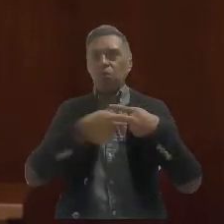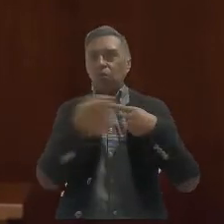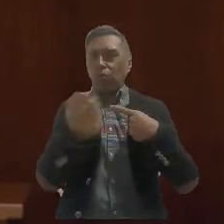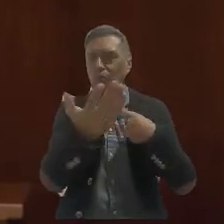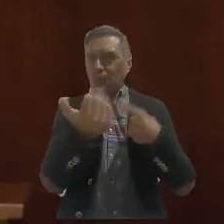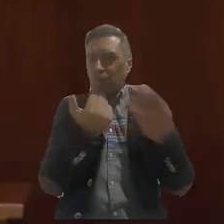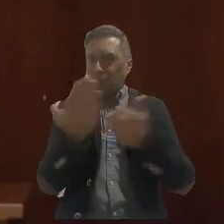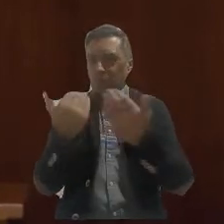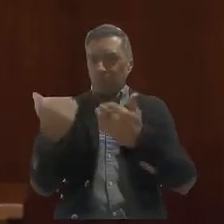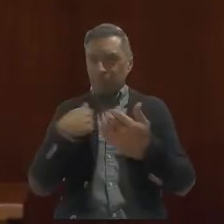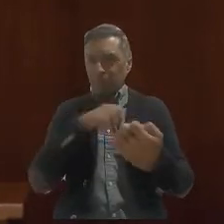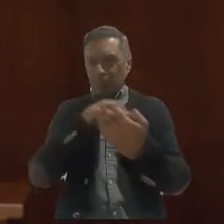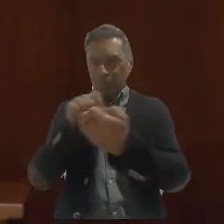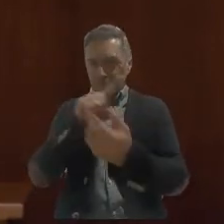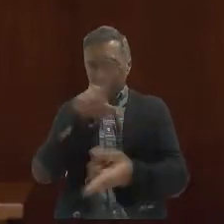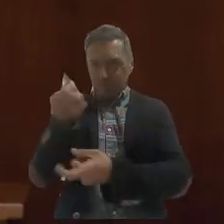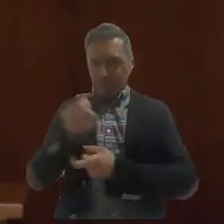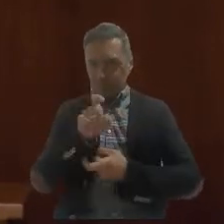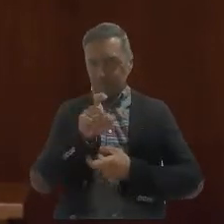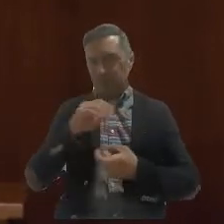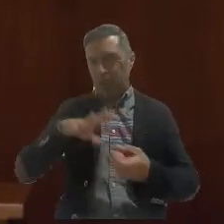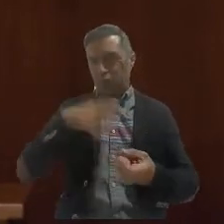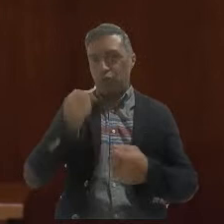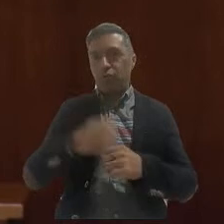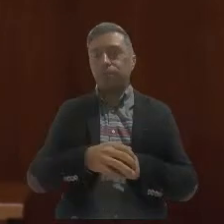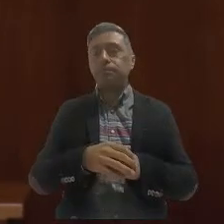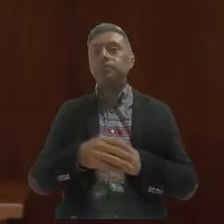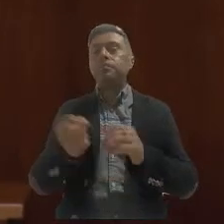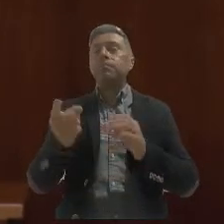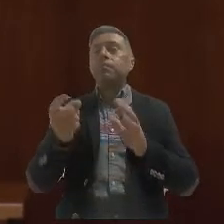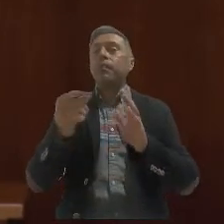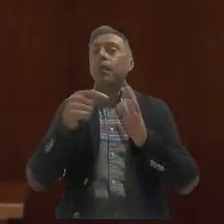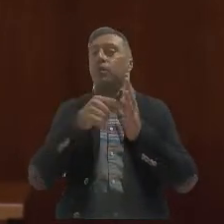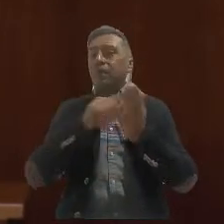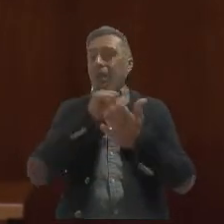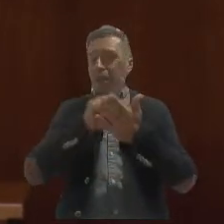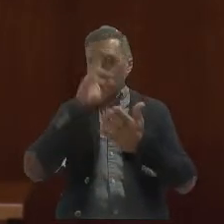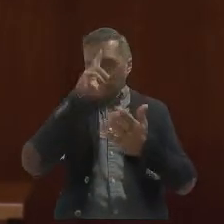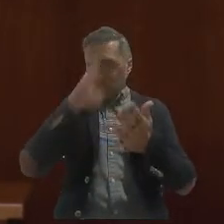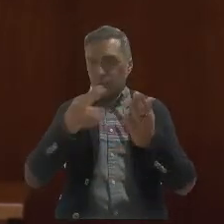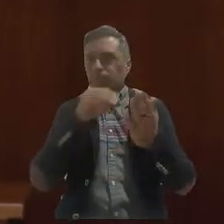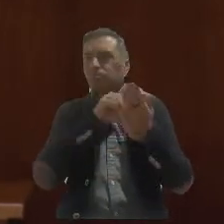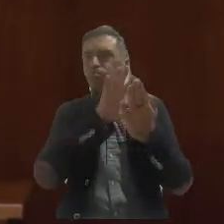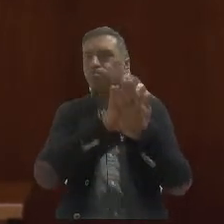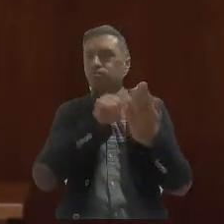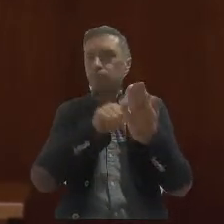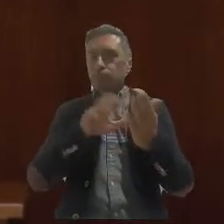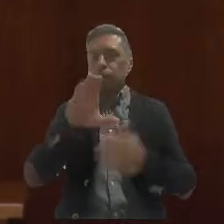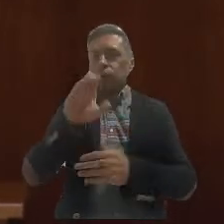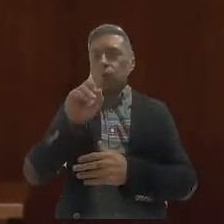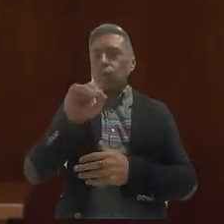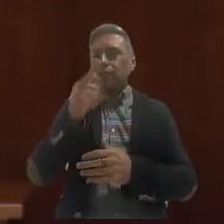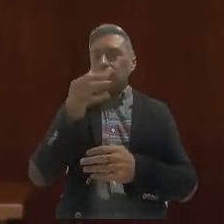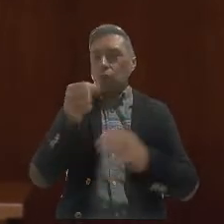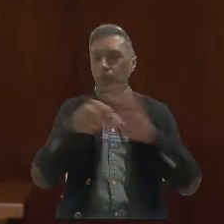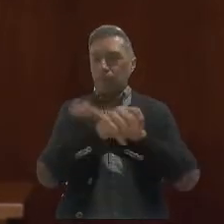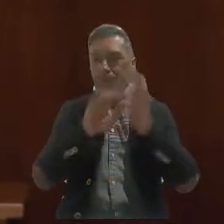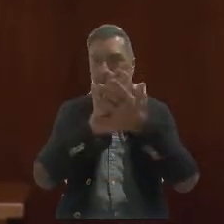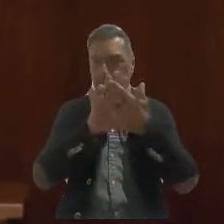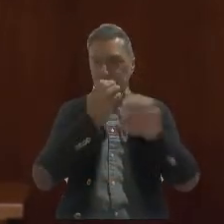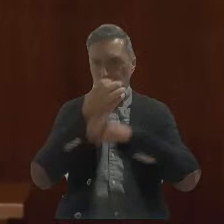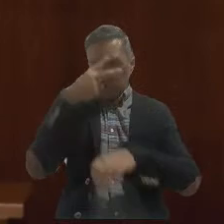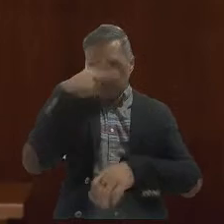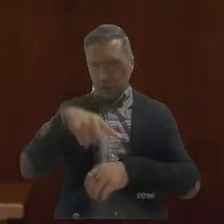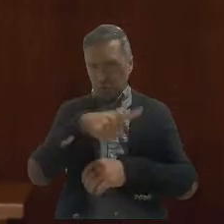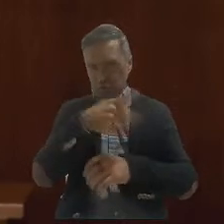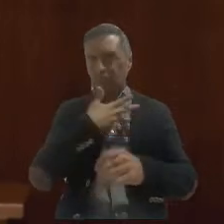de funciones públicas e intrusismo se encuentran regulados en el Código Penal del Estado de México. Pero hace falta robustecer las sanciones por los delitos